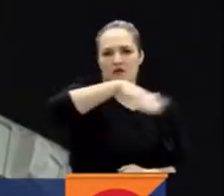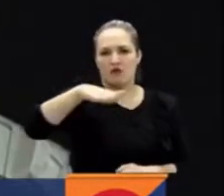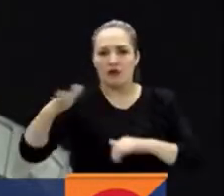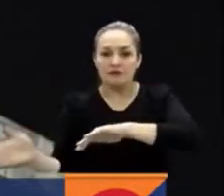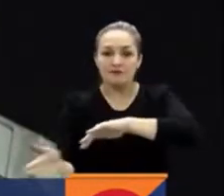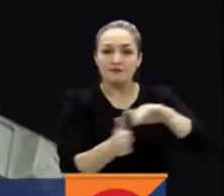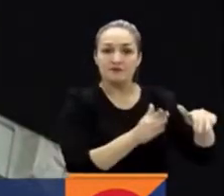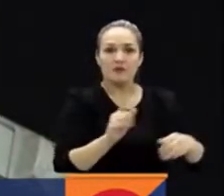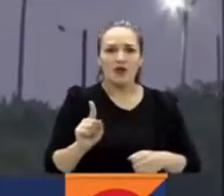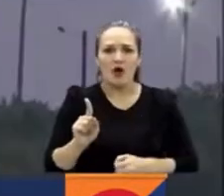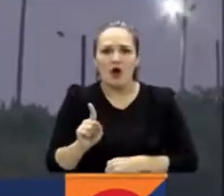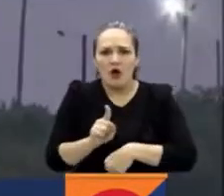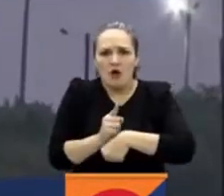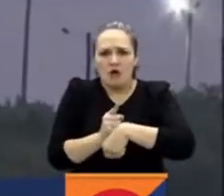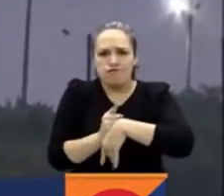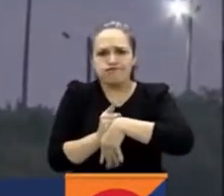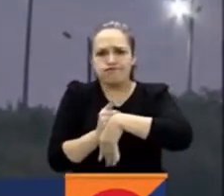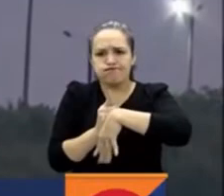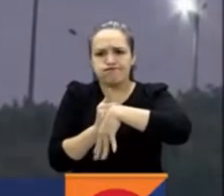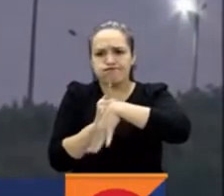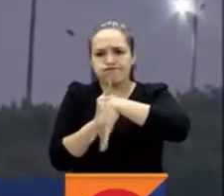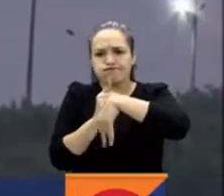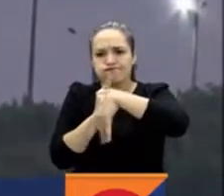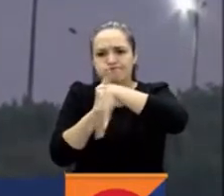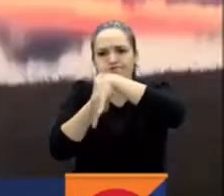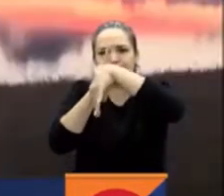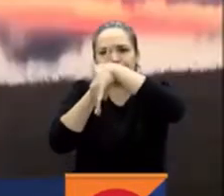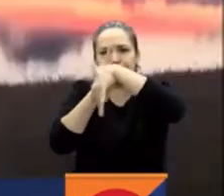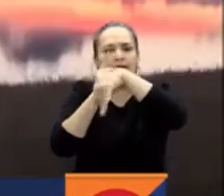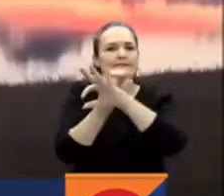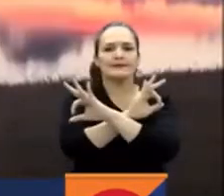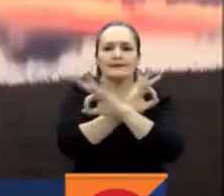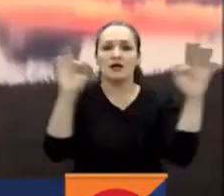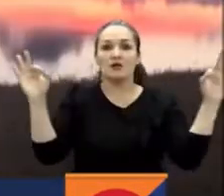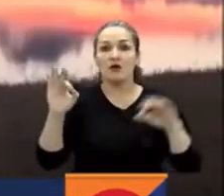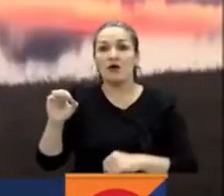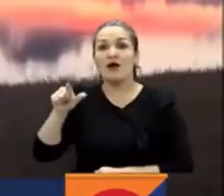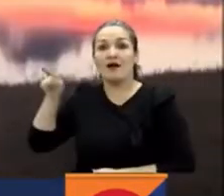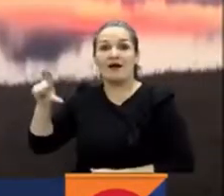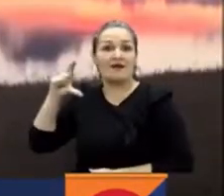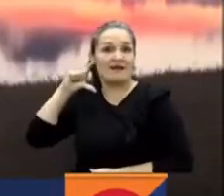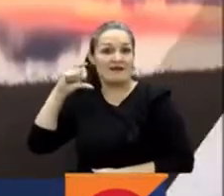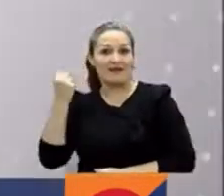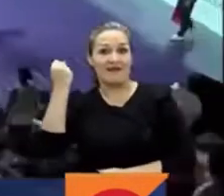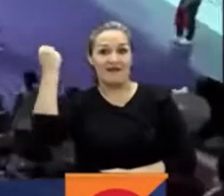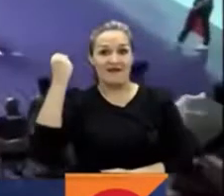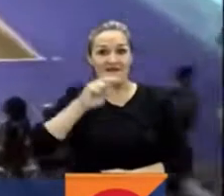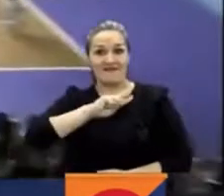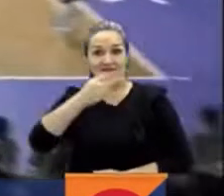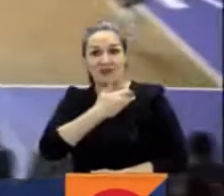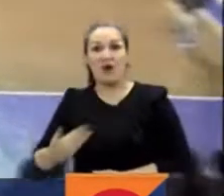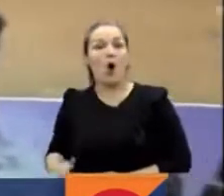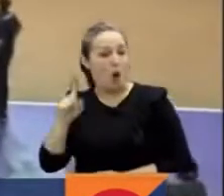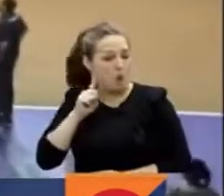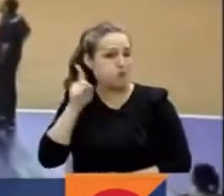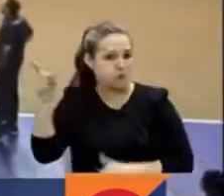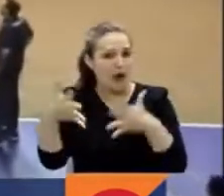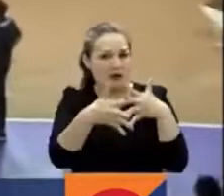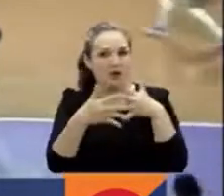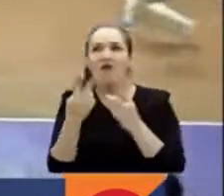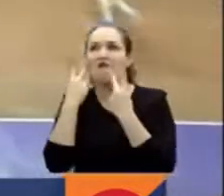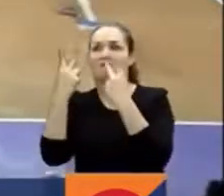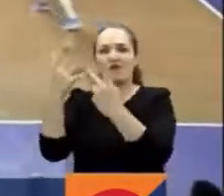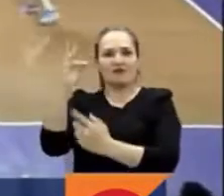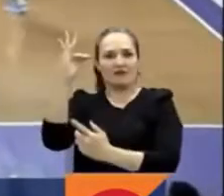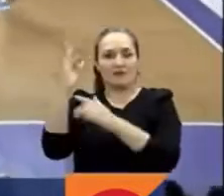de la nave espacial. La vicepresidenta Francia Márquez viajó a Cabo Cañaveral. En deportes,